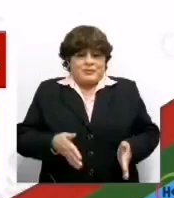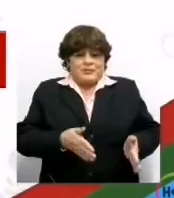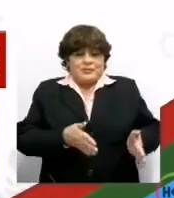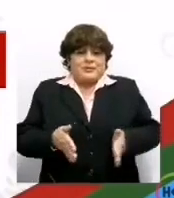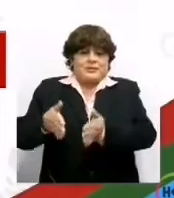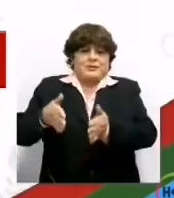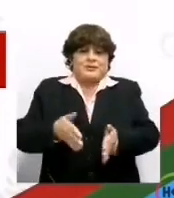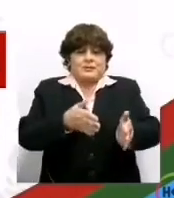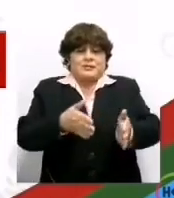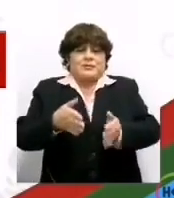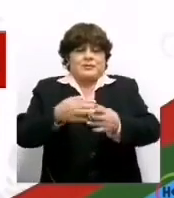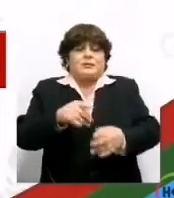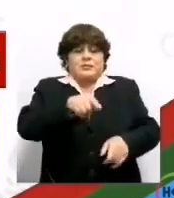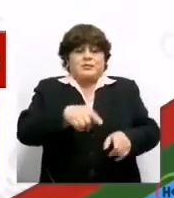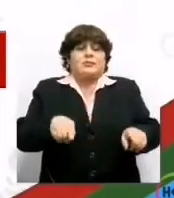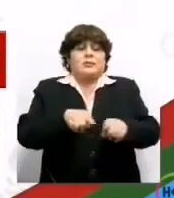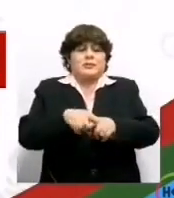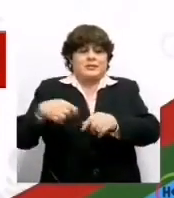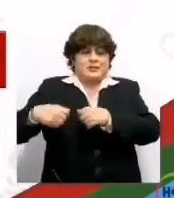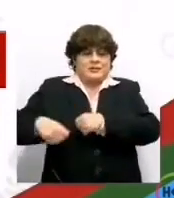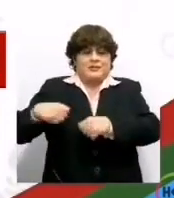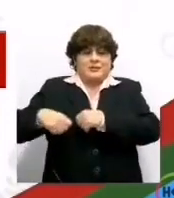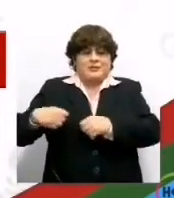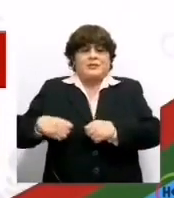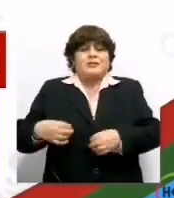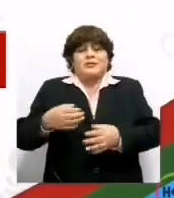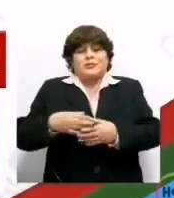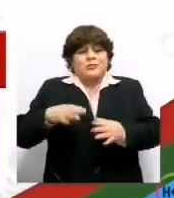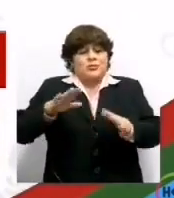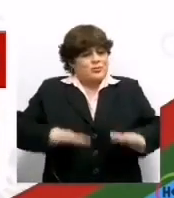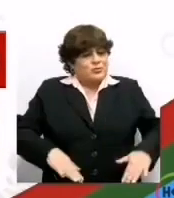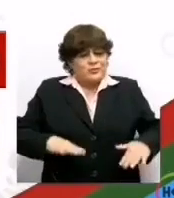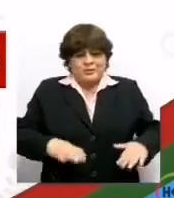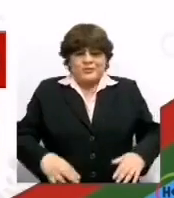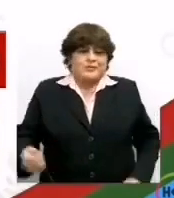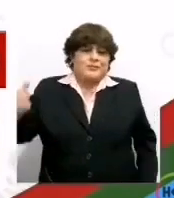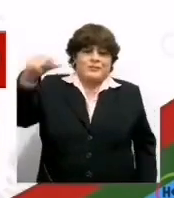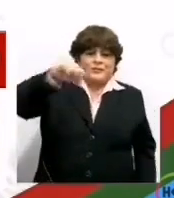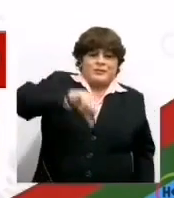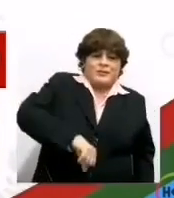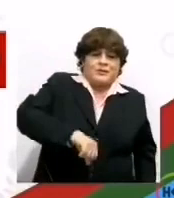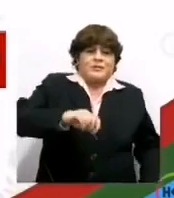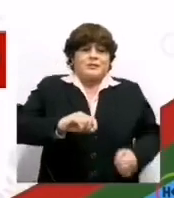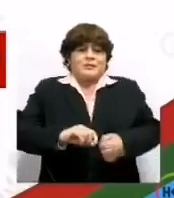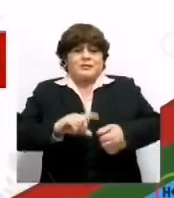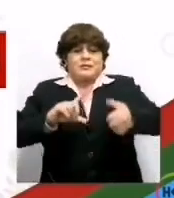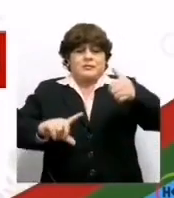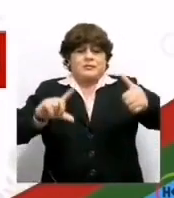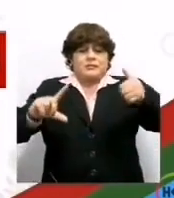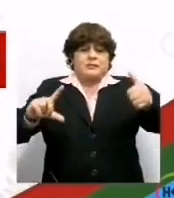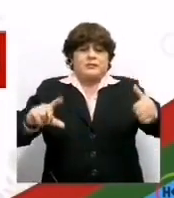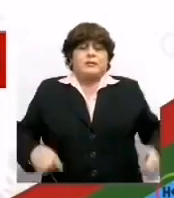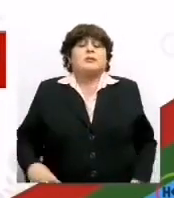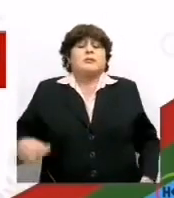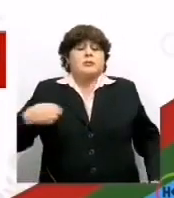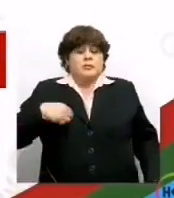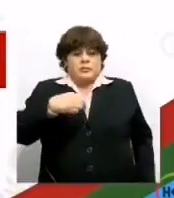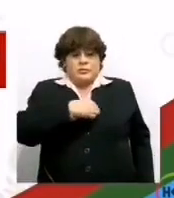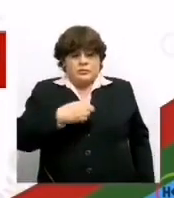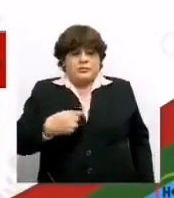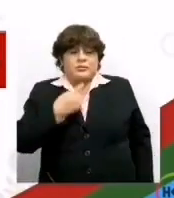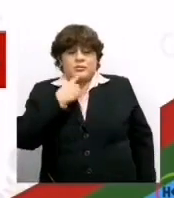camino y su accionar político ha sido insuficiente e ineficiente en la región la libertad nosotros